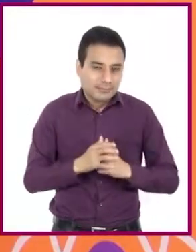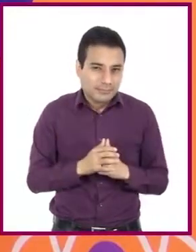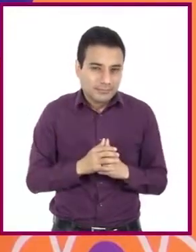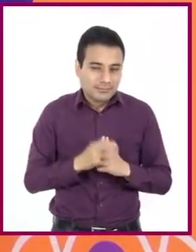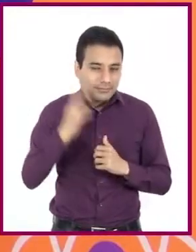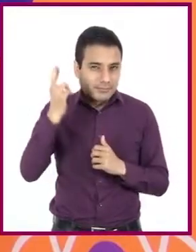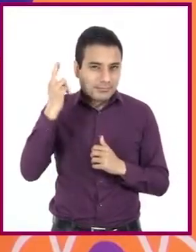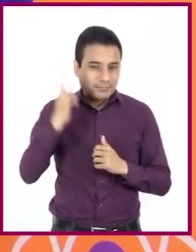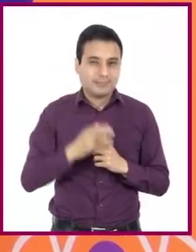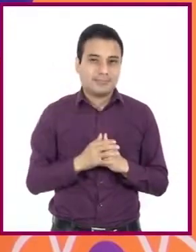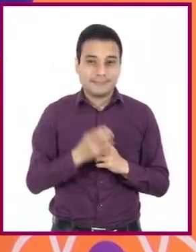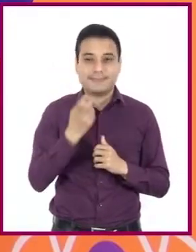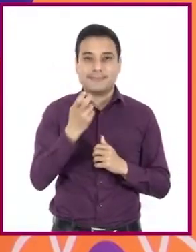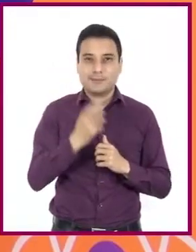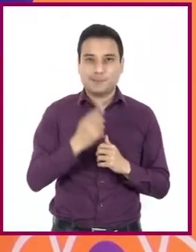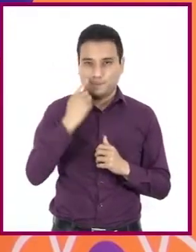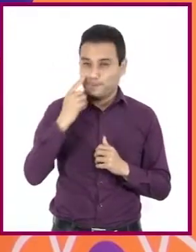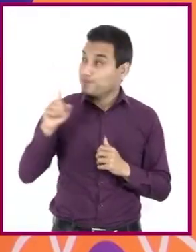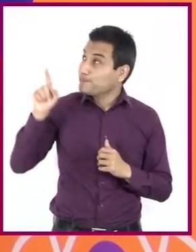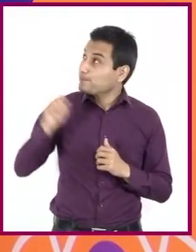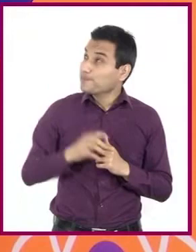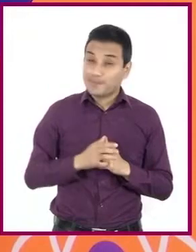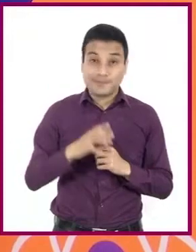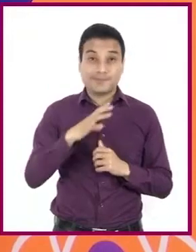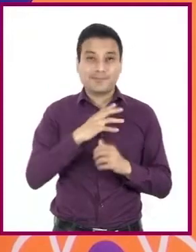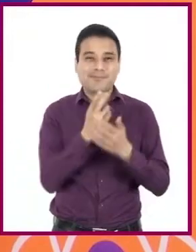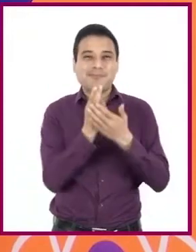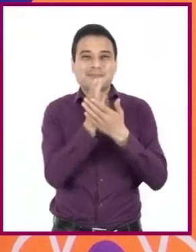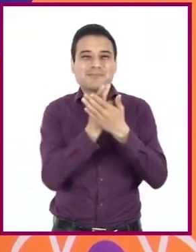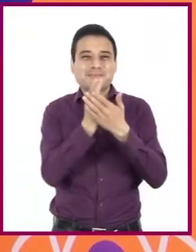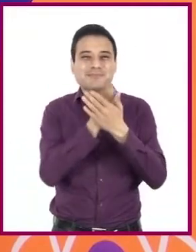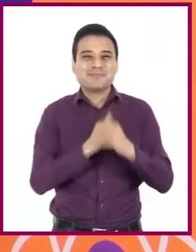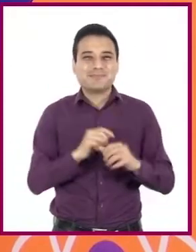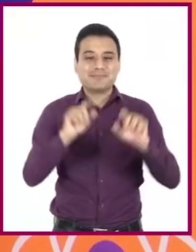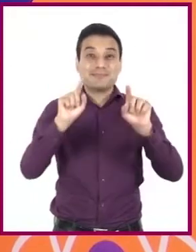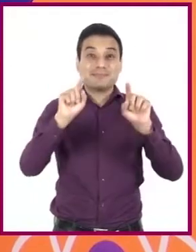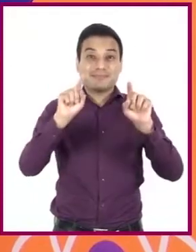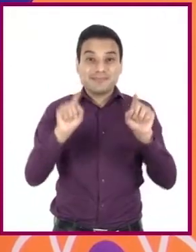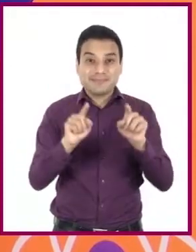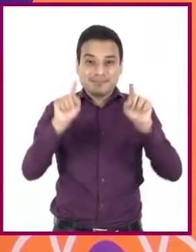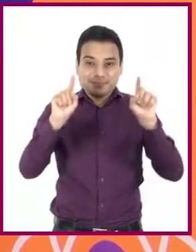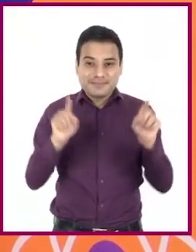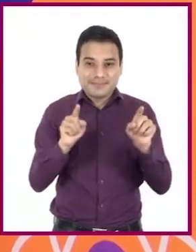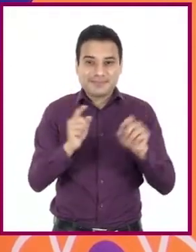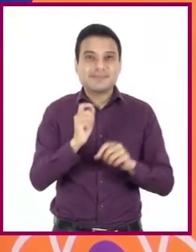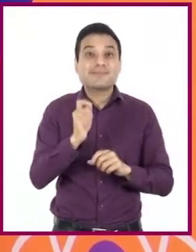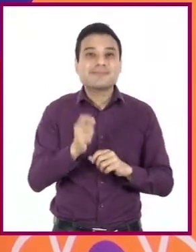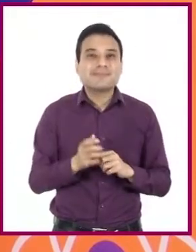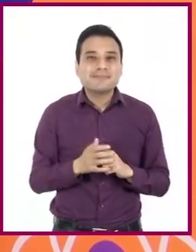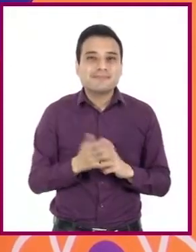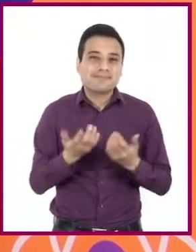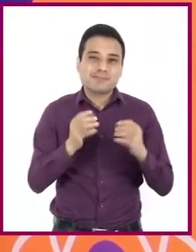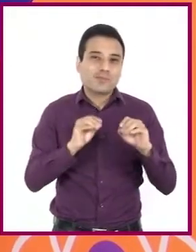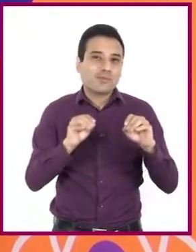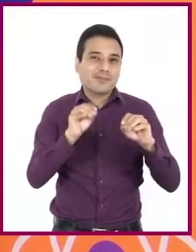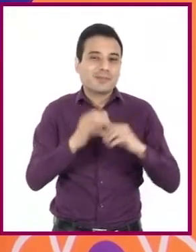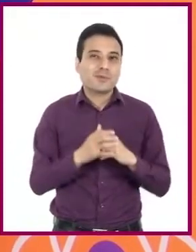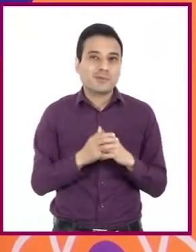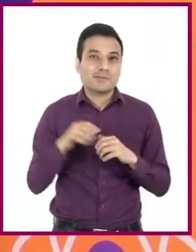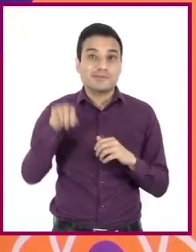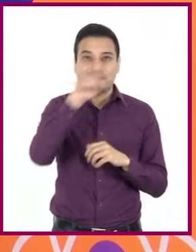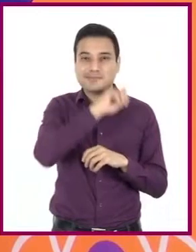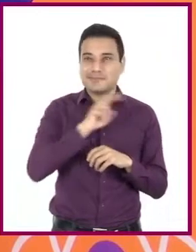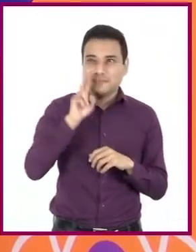Efectivamente, esas marcas gráficas del segundo despertador señalan movimiento y nos hacen